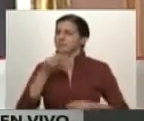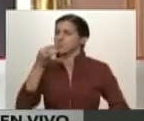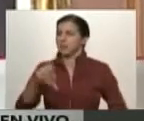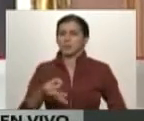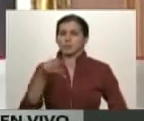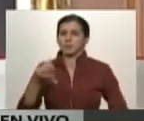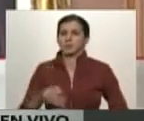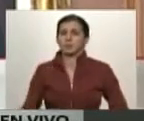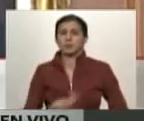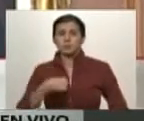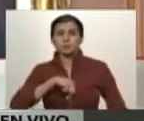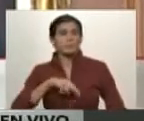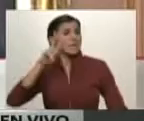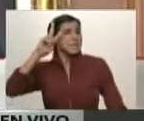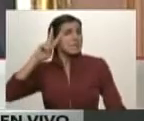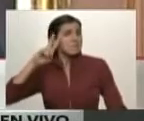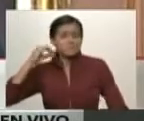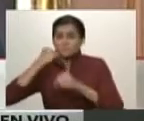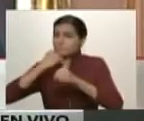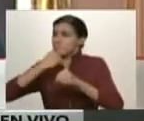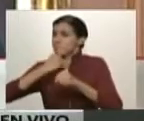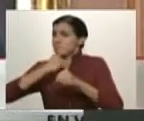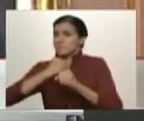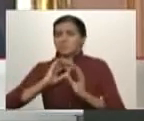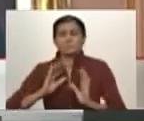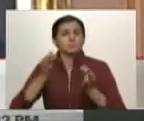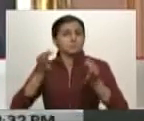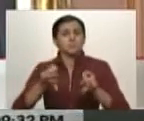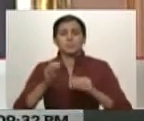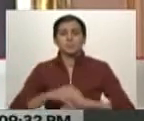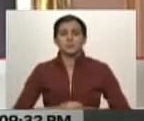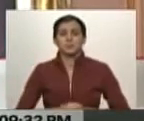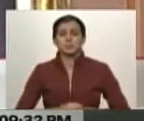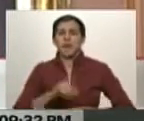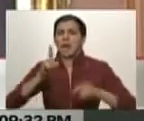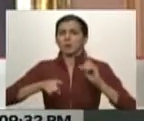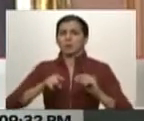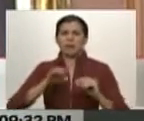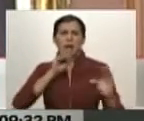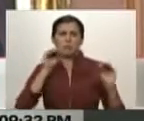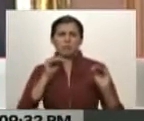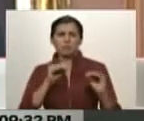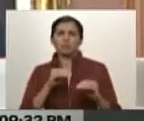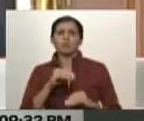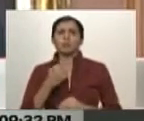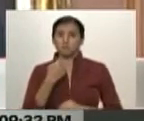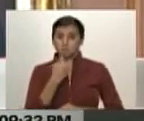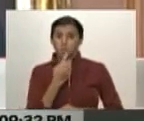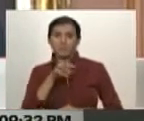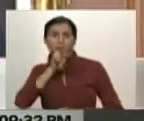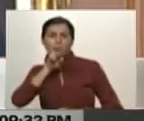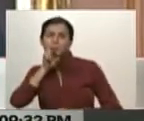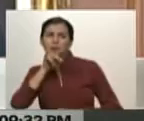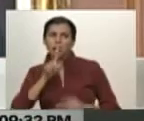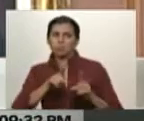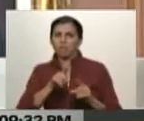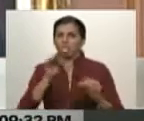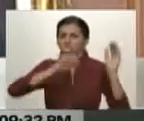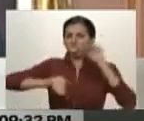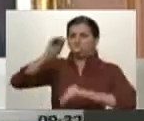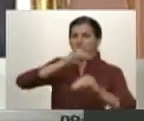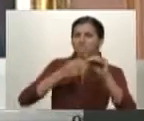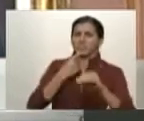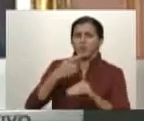nosotros jugamos limpio porque estaba manipulando las palabras que yo dije no que